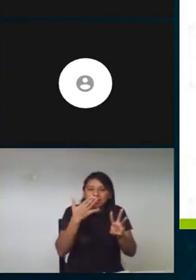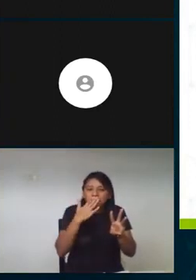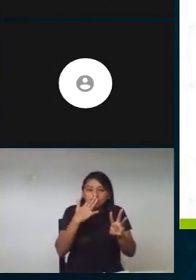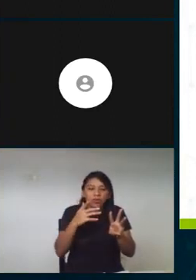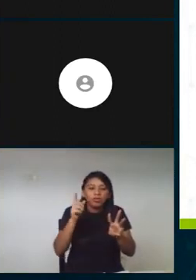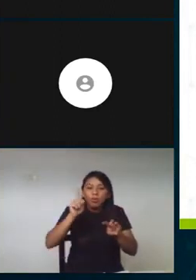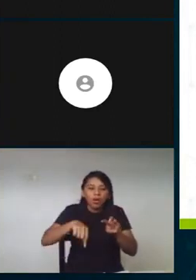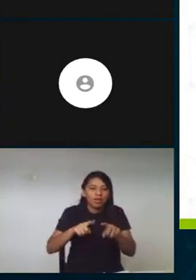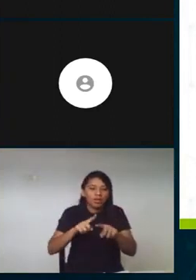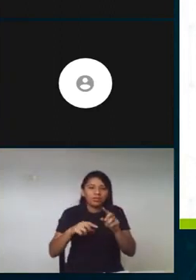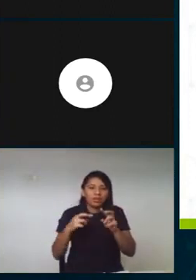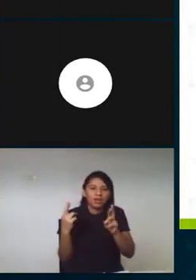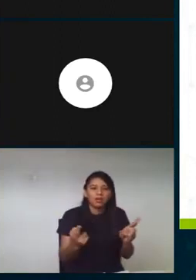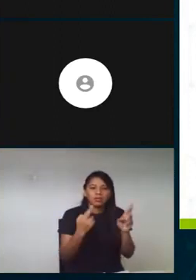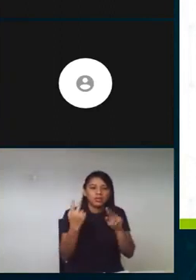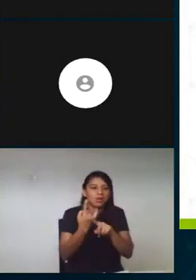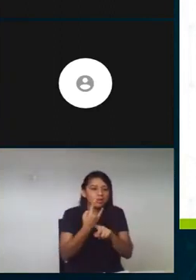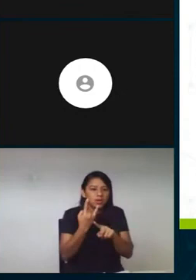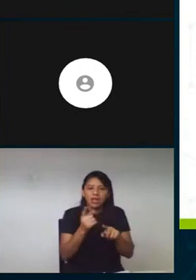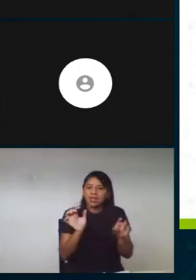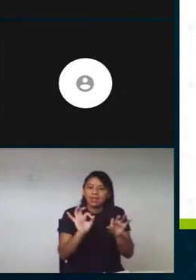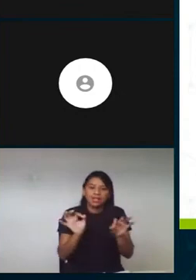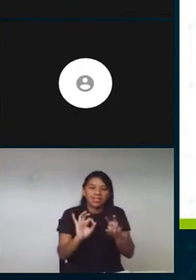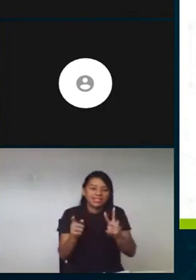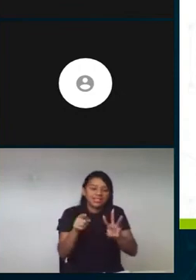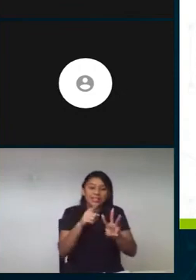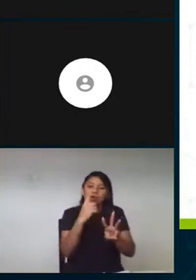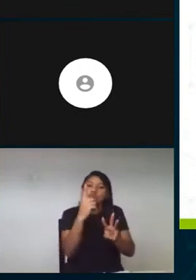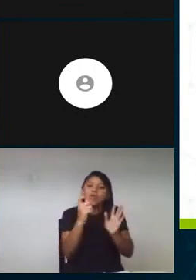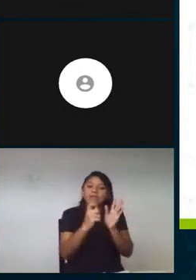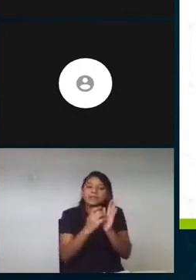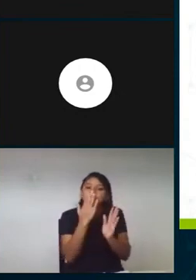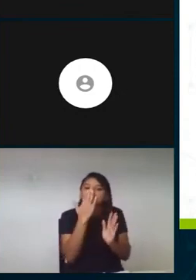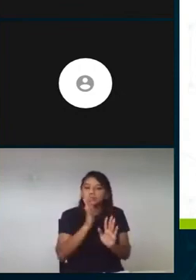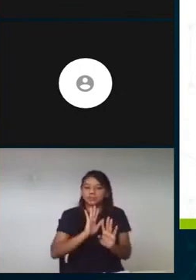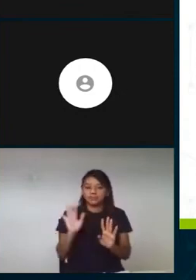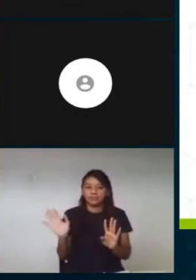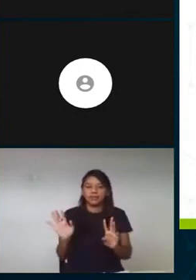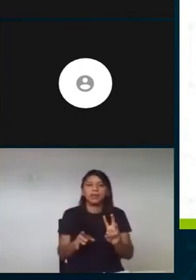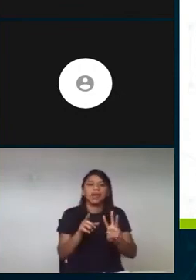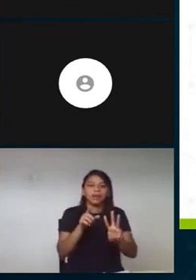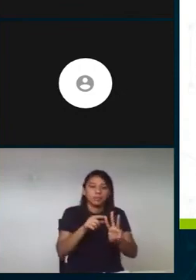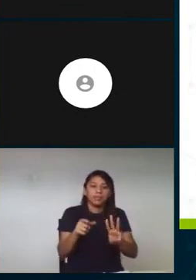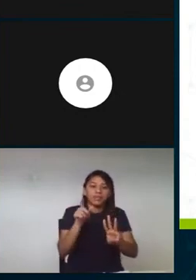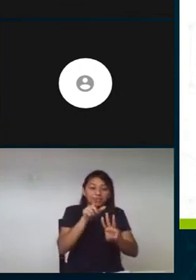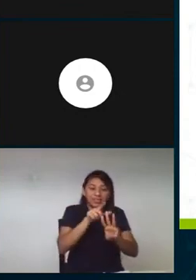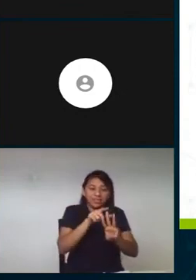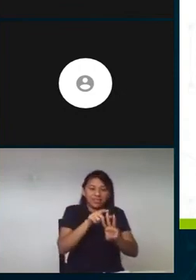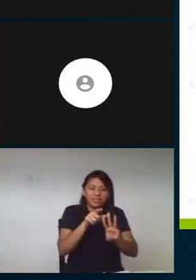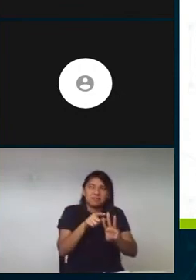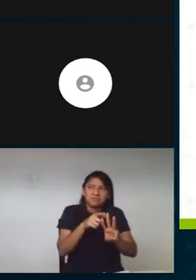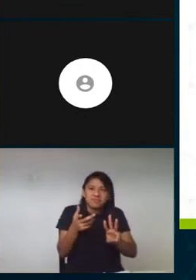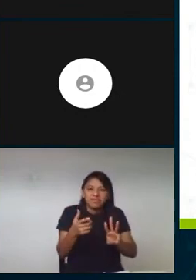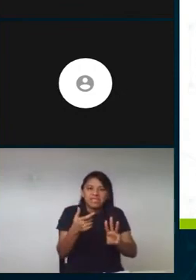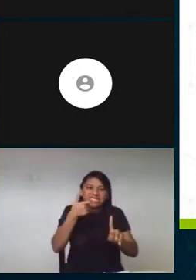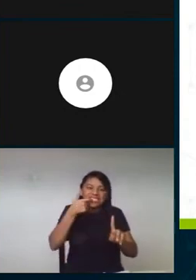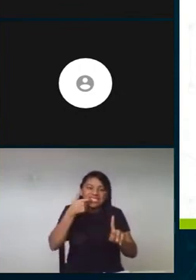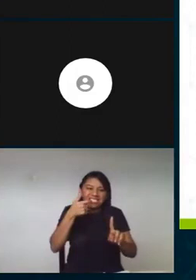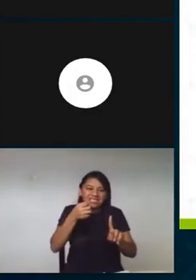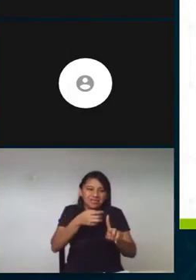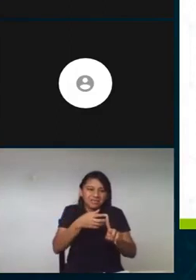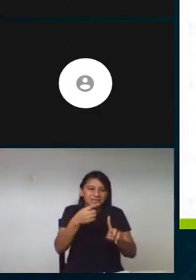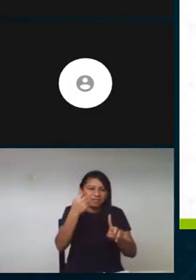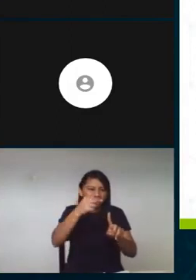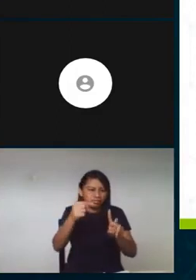¿cierto? Y en la blanca, todo lo que es reciclaje, cartón, metales, papel blanco, todos